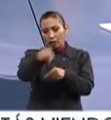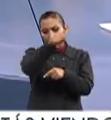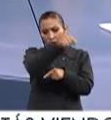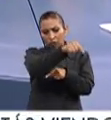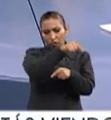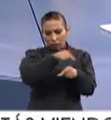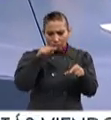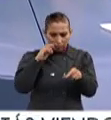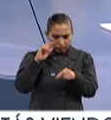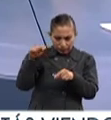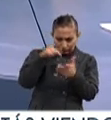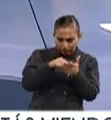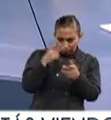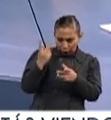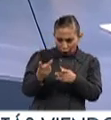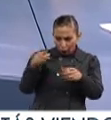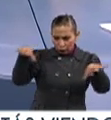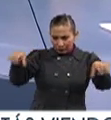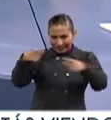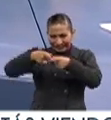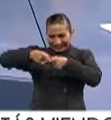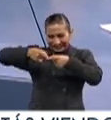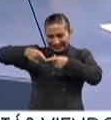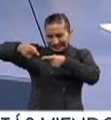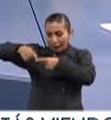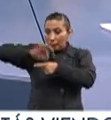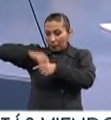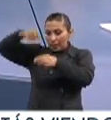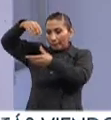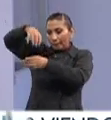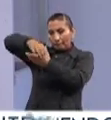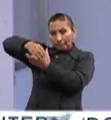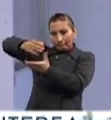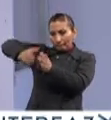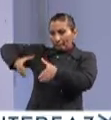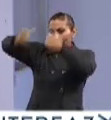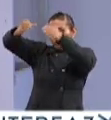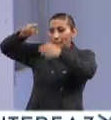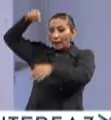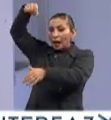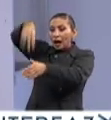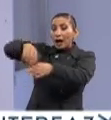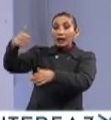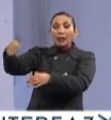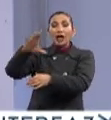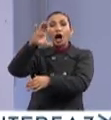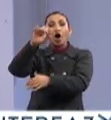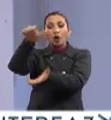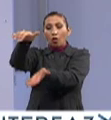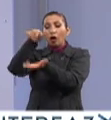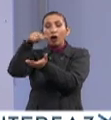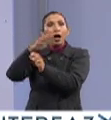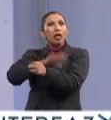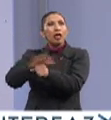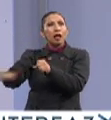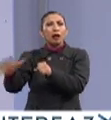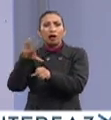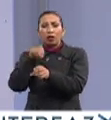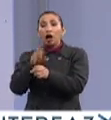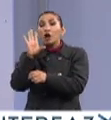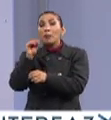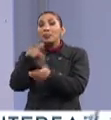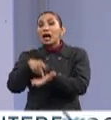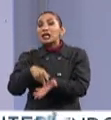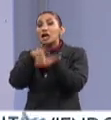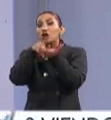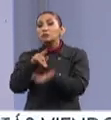y entonces localizamos dos esquinas en donde se pudiera poner los colectores, en donde cada colector va a tener una capacidad de recolectar